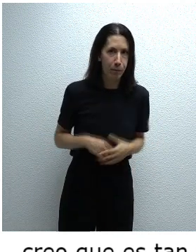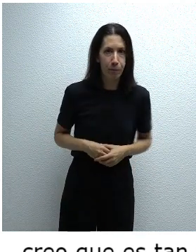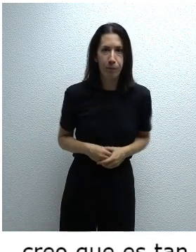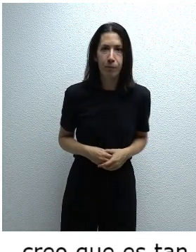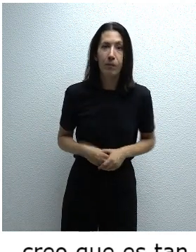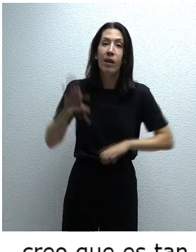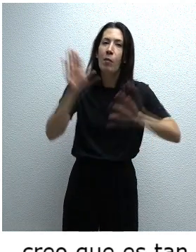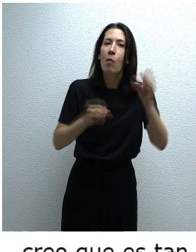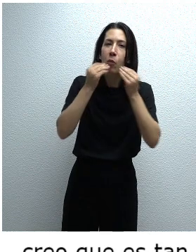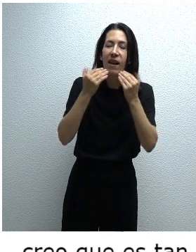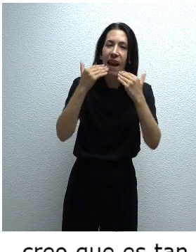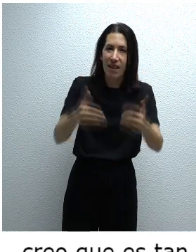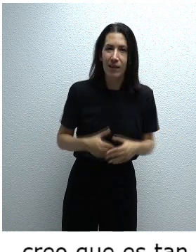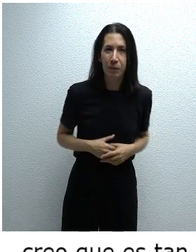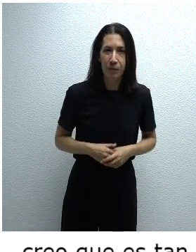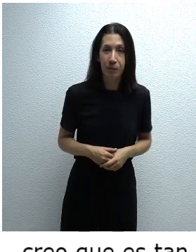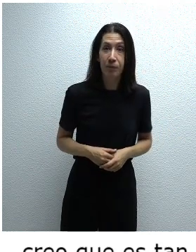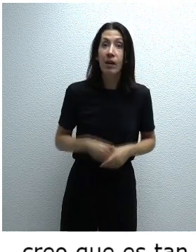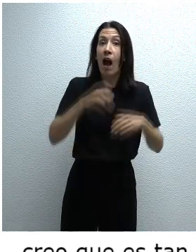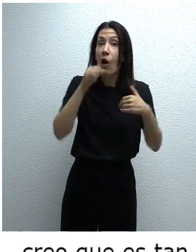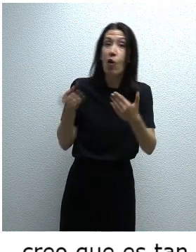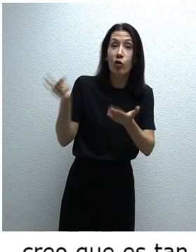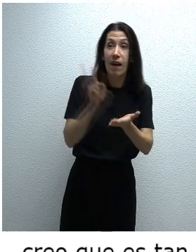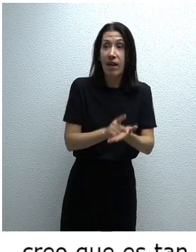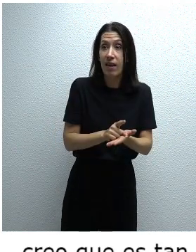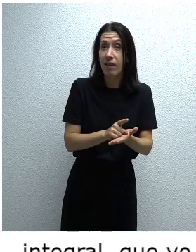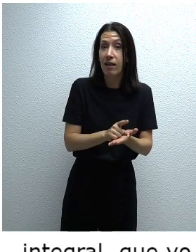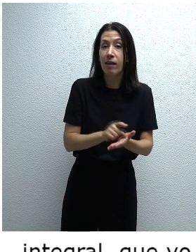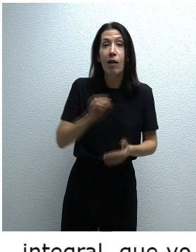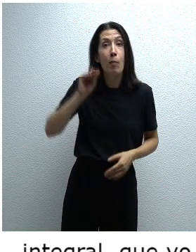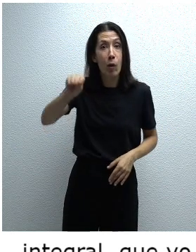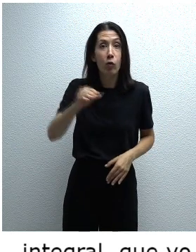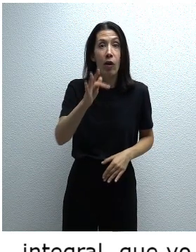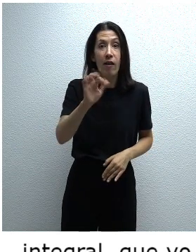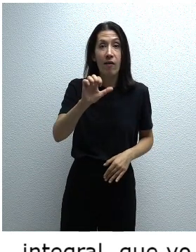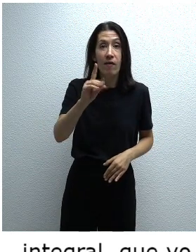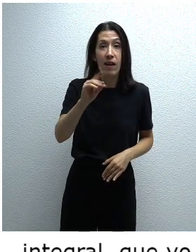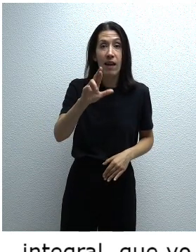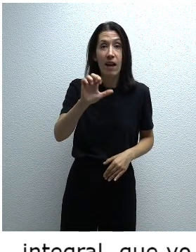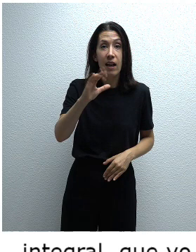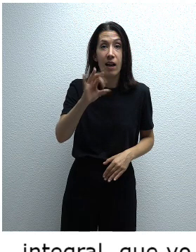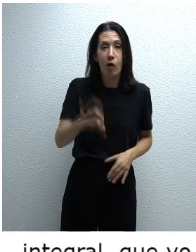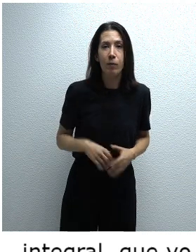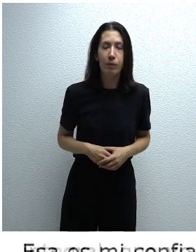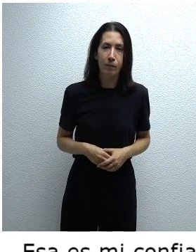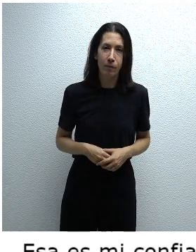bien, muchísimas gracias. Y ahora vuelvo otra vez a Federico. De